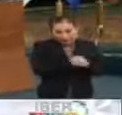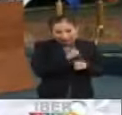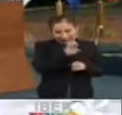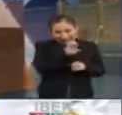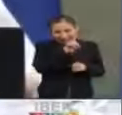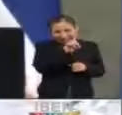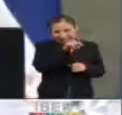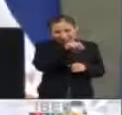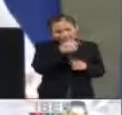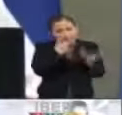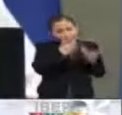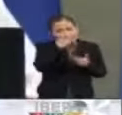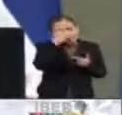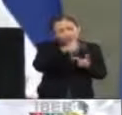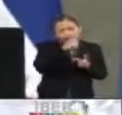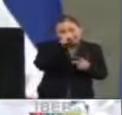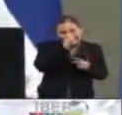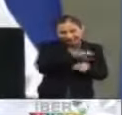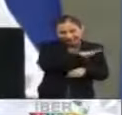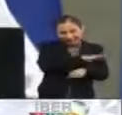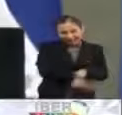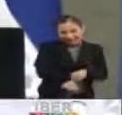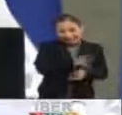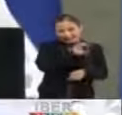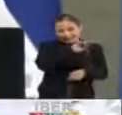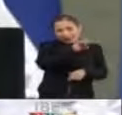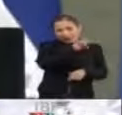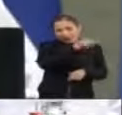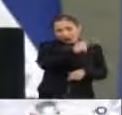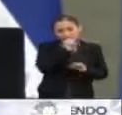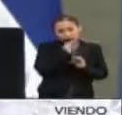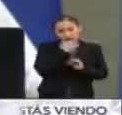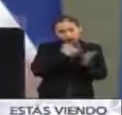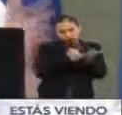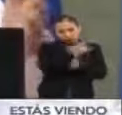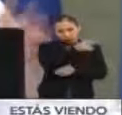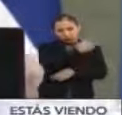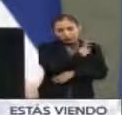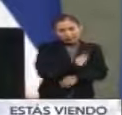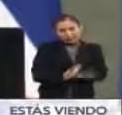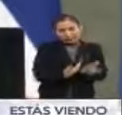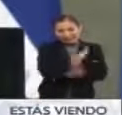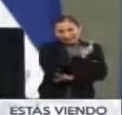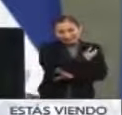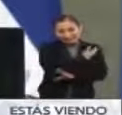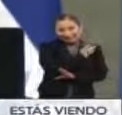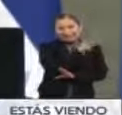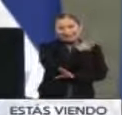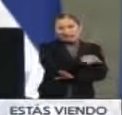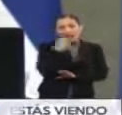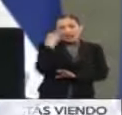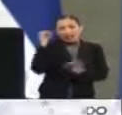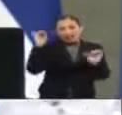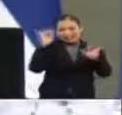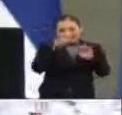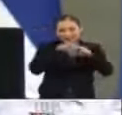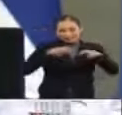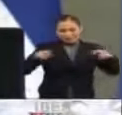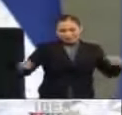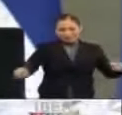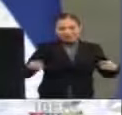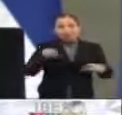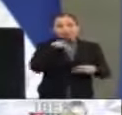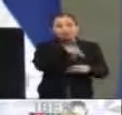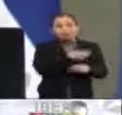Defensa Nacional, que el secretario general Cienfuegos tuvo la titularidad como presidente de la conferencia.